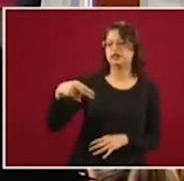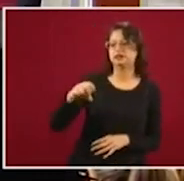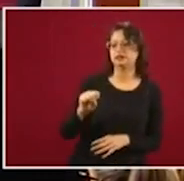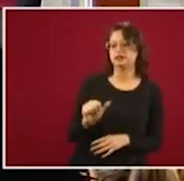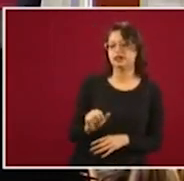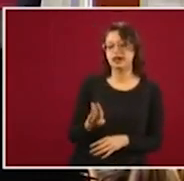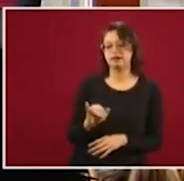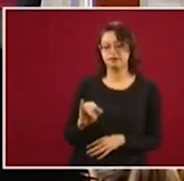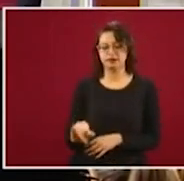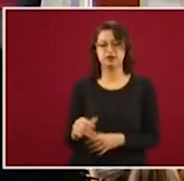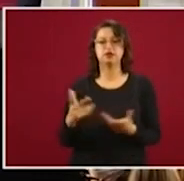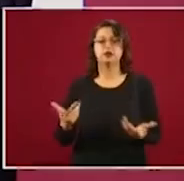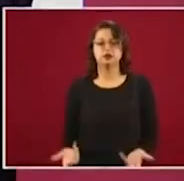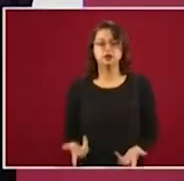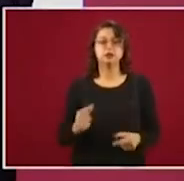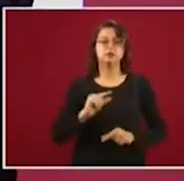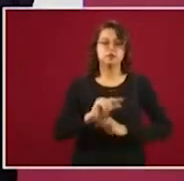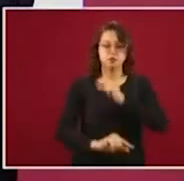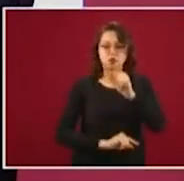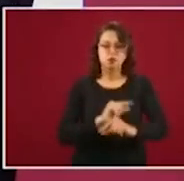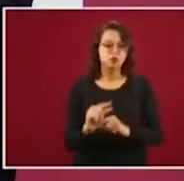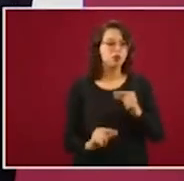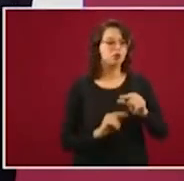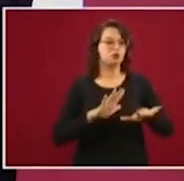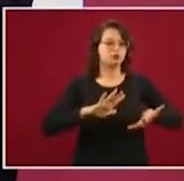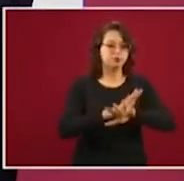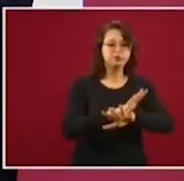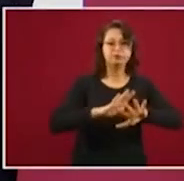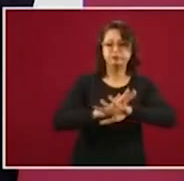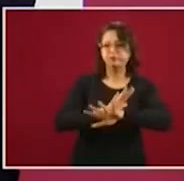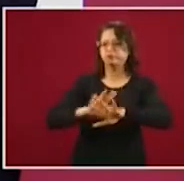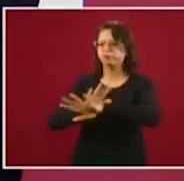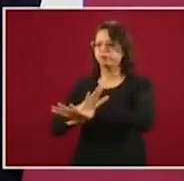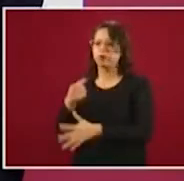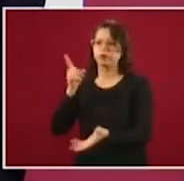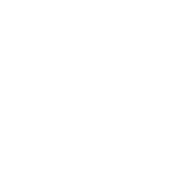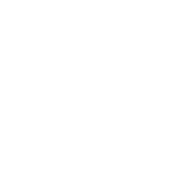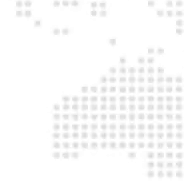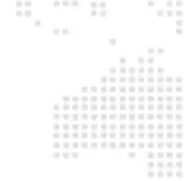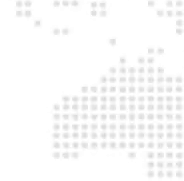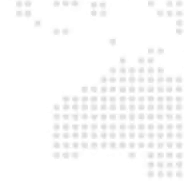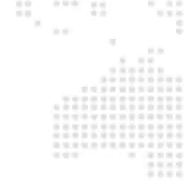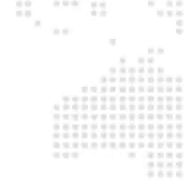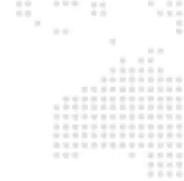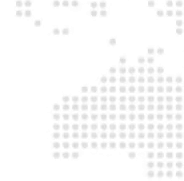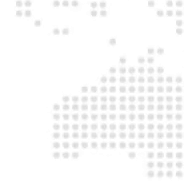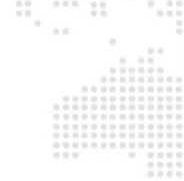y que estamos haciendo transformaciones estructurales en el Sistema Nacional de Salud.